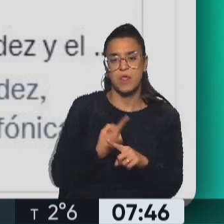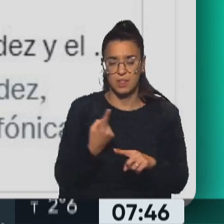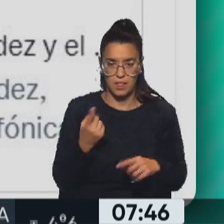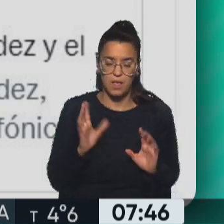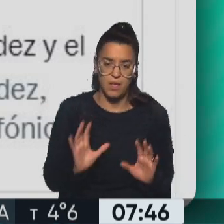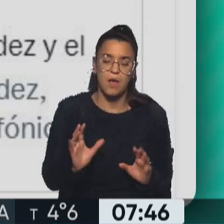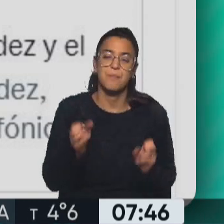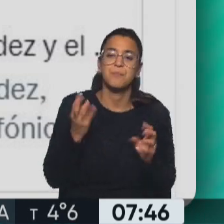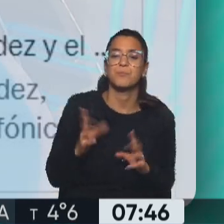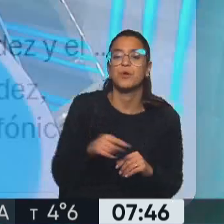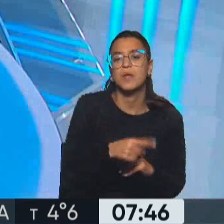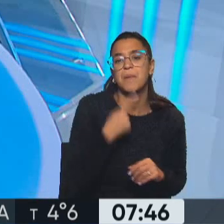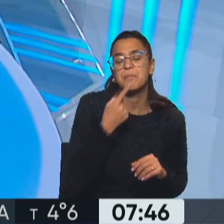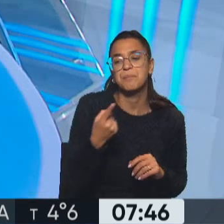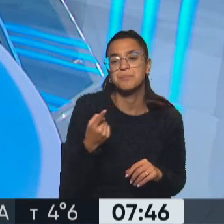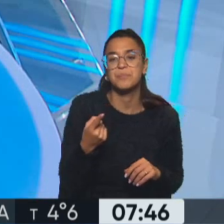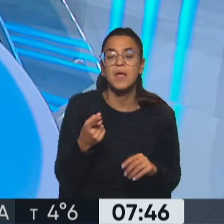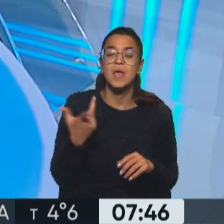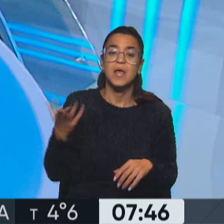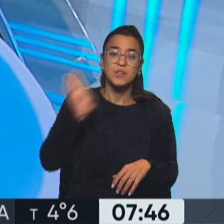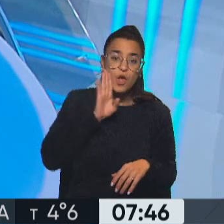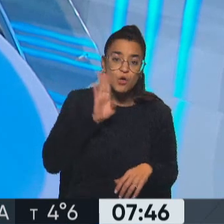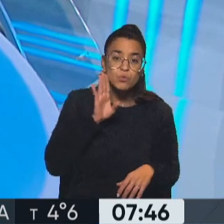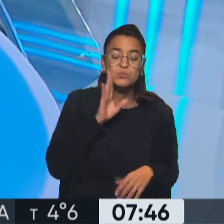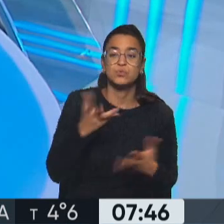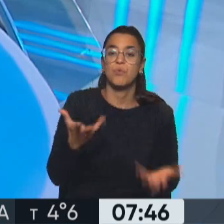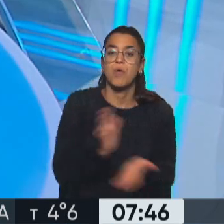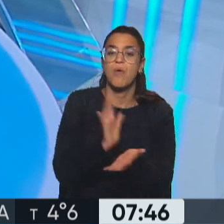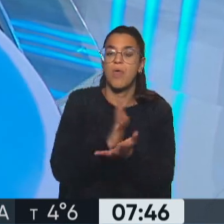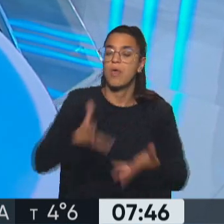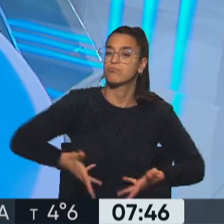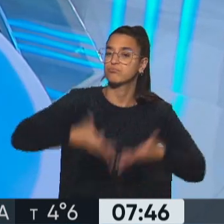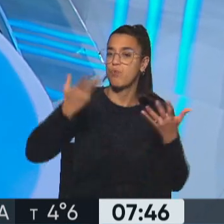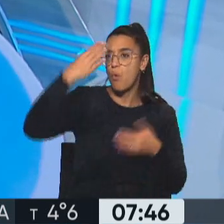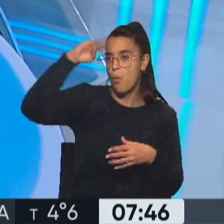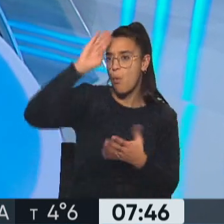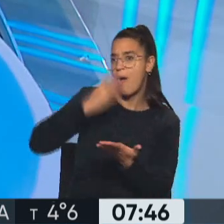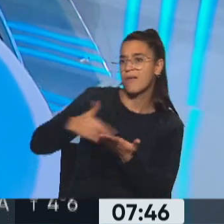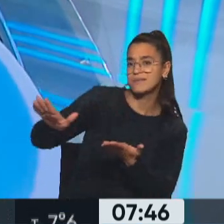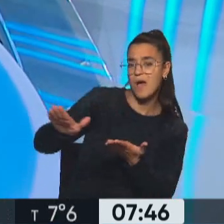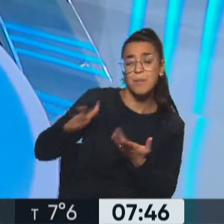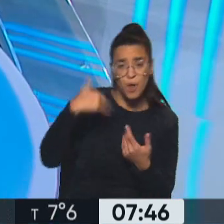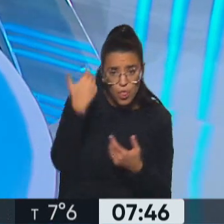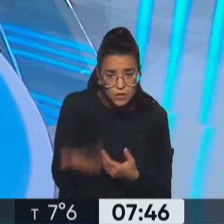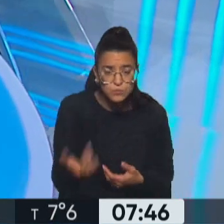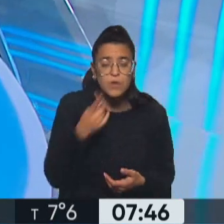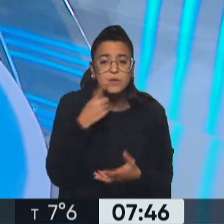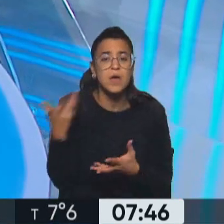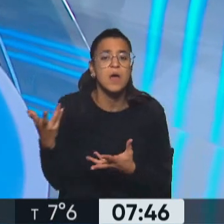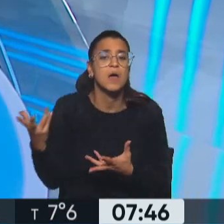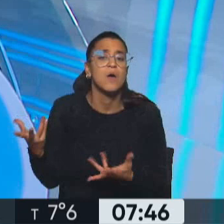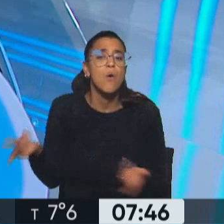¿no? Vale, que por un lado Estados Unidos enarbola un poco la exclusión de Cuba de la Cumbre de las Américas, pero por el otro lado